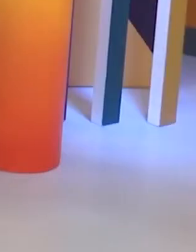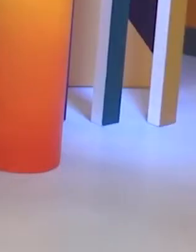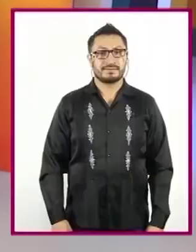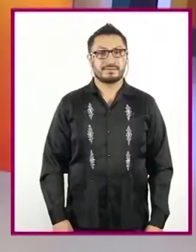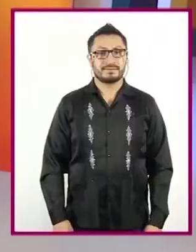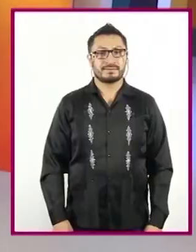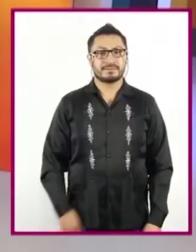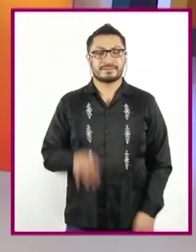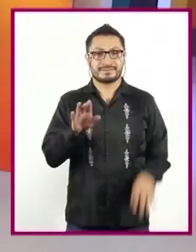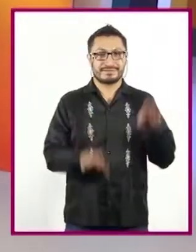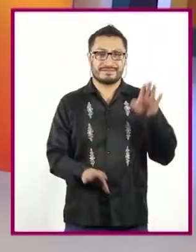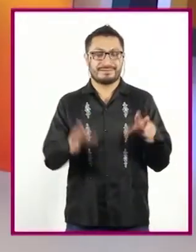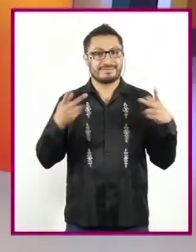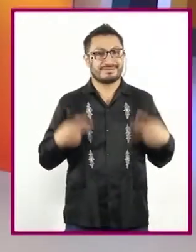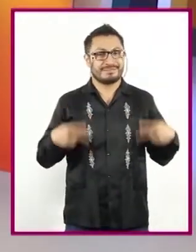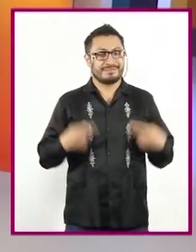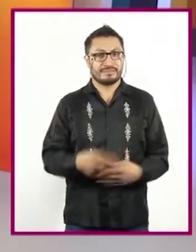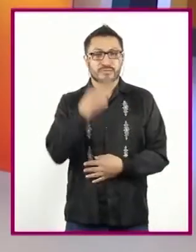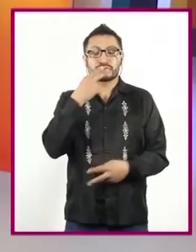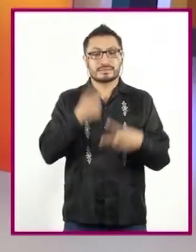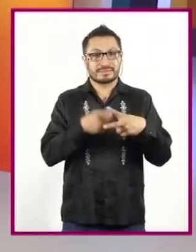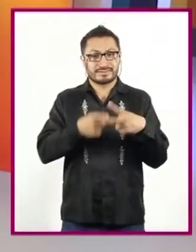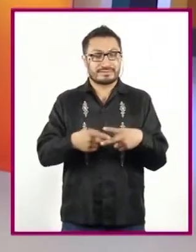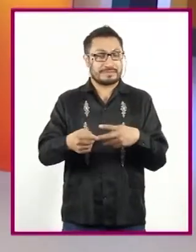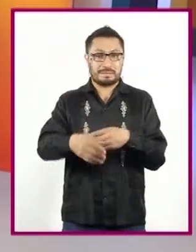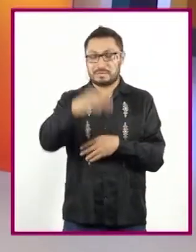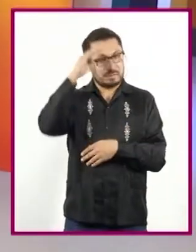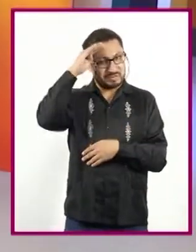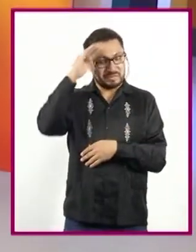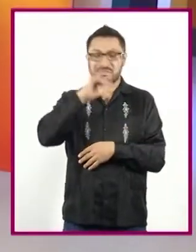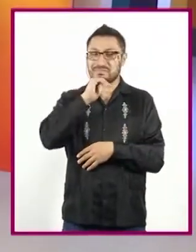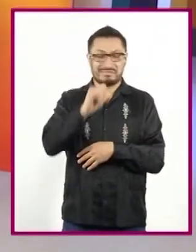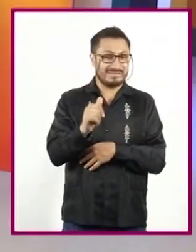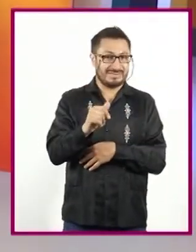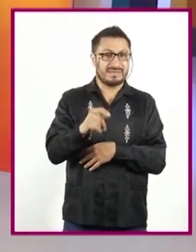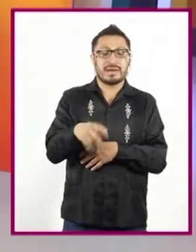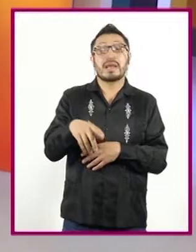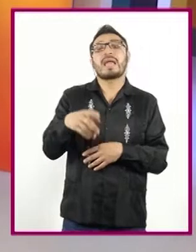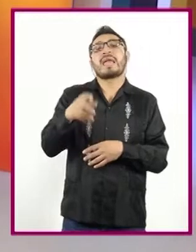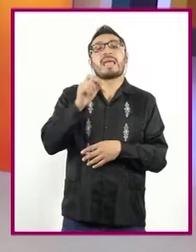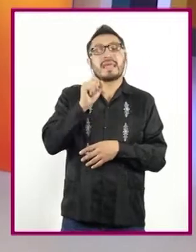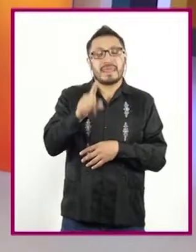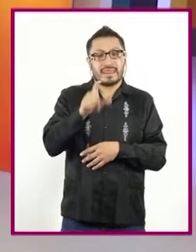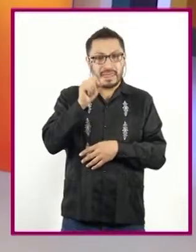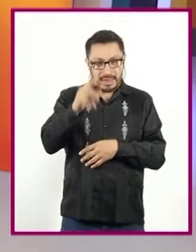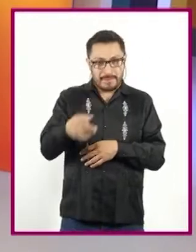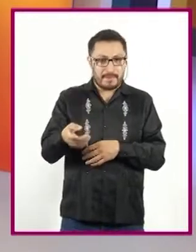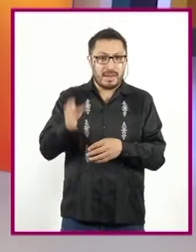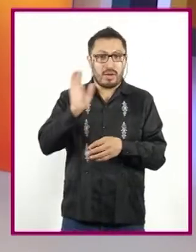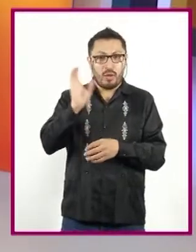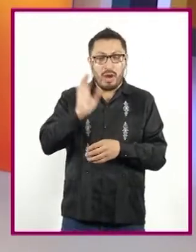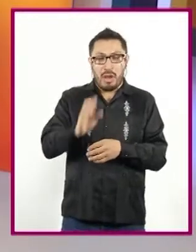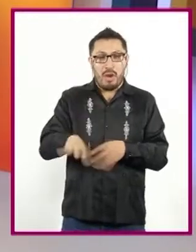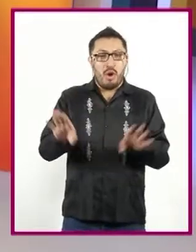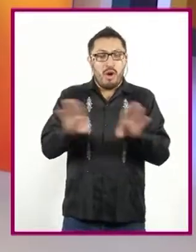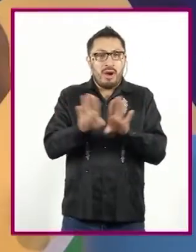A veces las personas usamos las matemáticas sin pensarlo e incluso se practican en situaciones